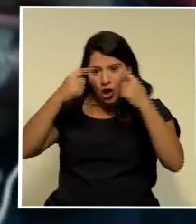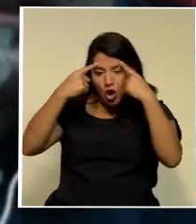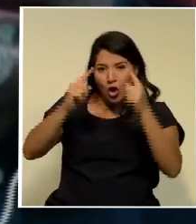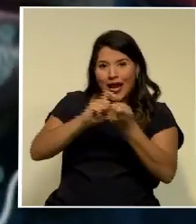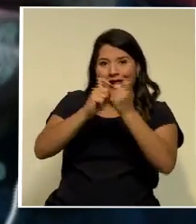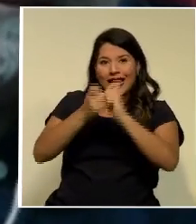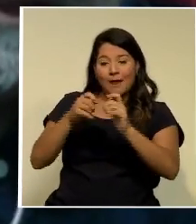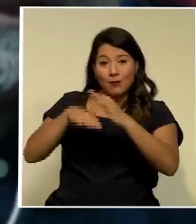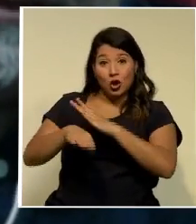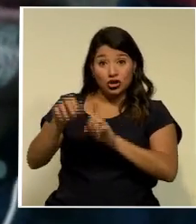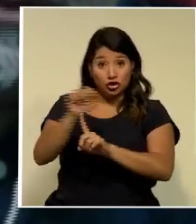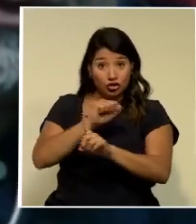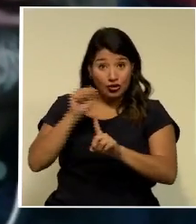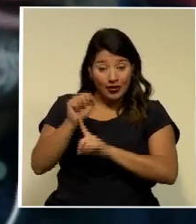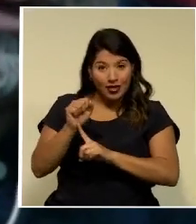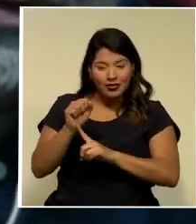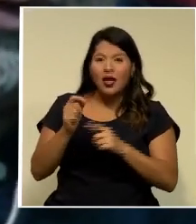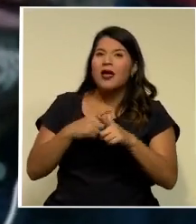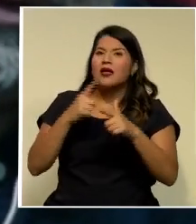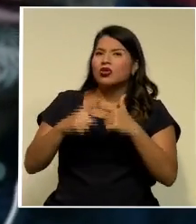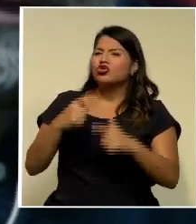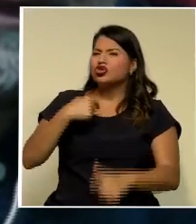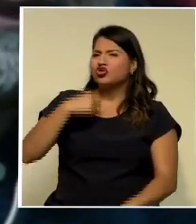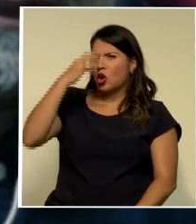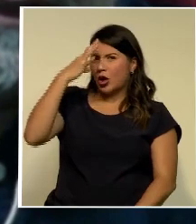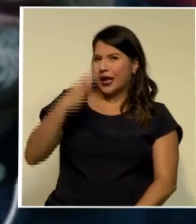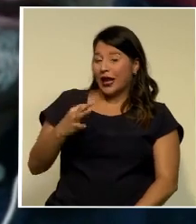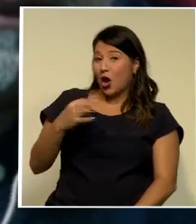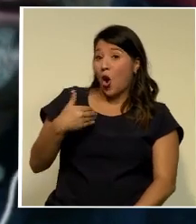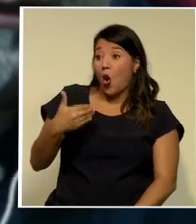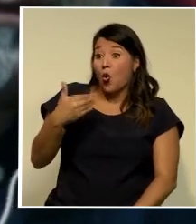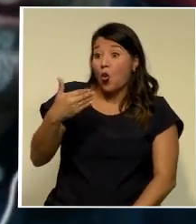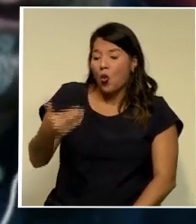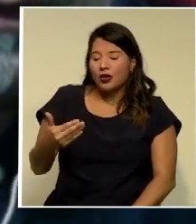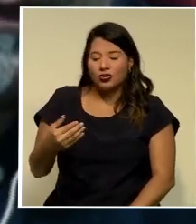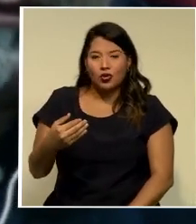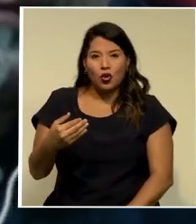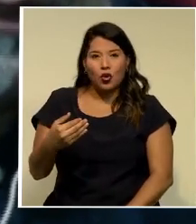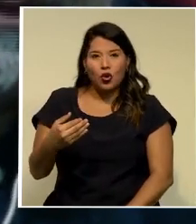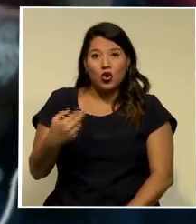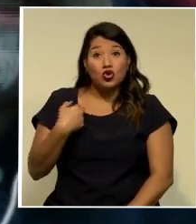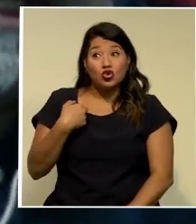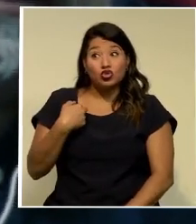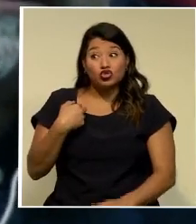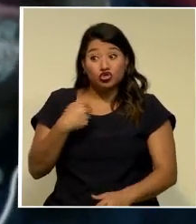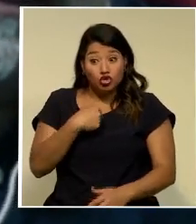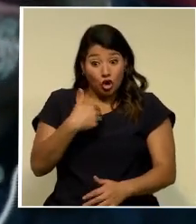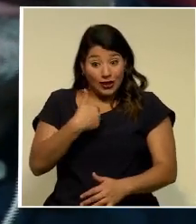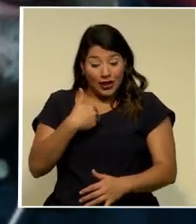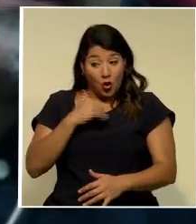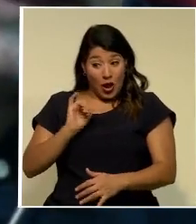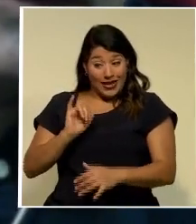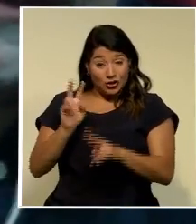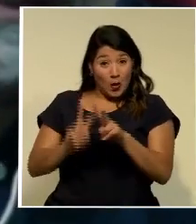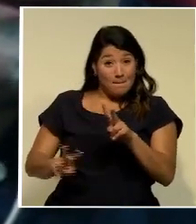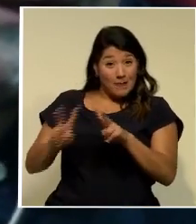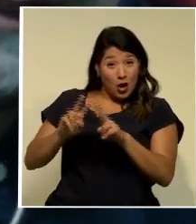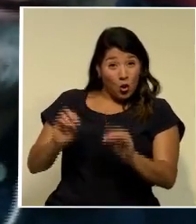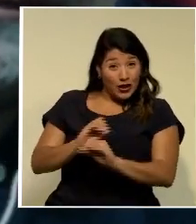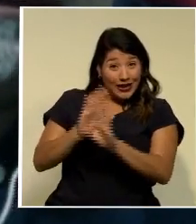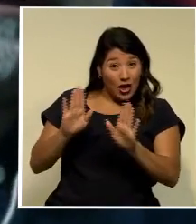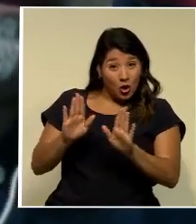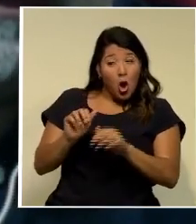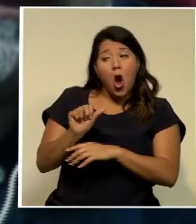sociedad. Entonces yo creo que cuando uno tiene esos valores claros, las otras cosas se van